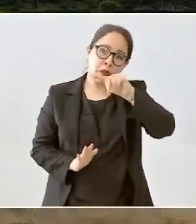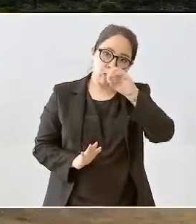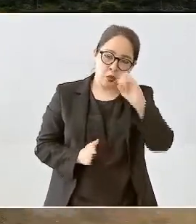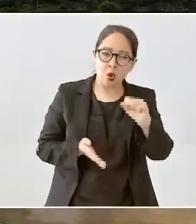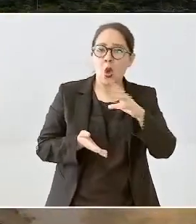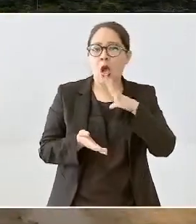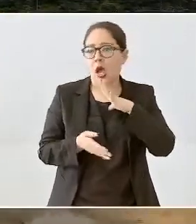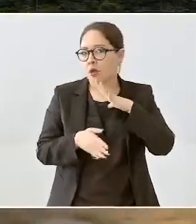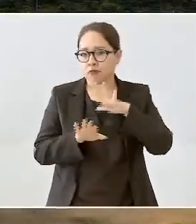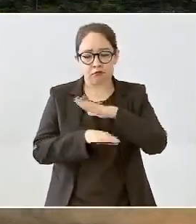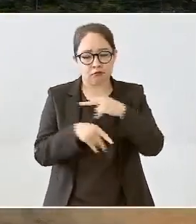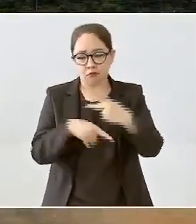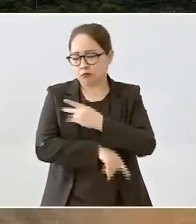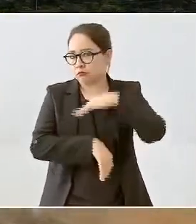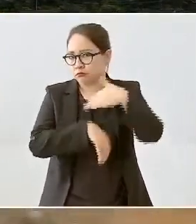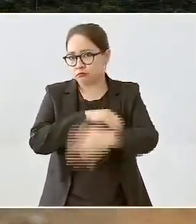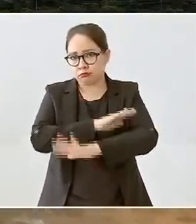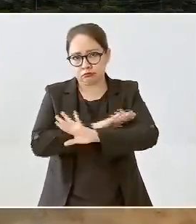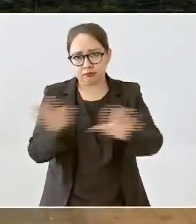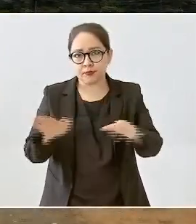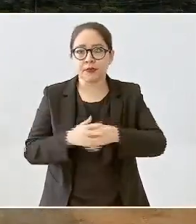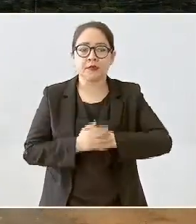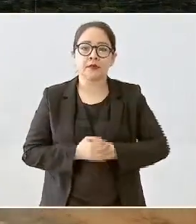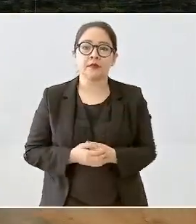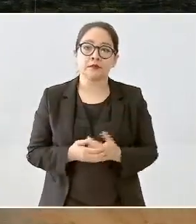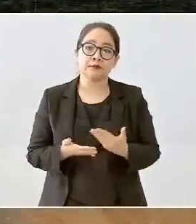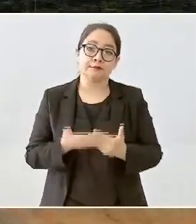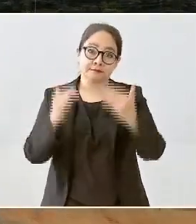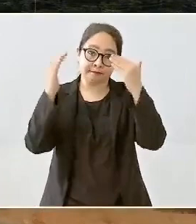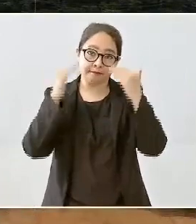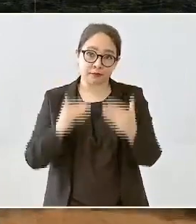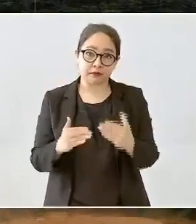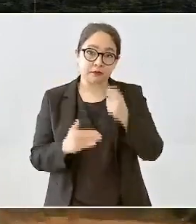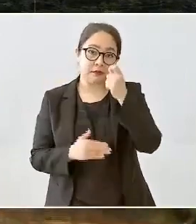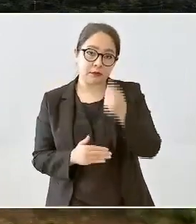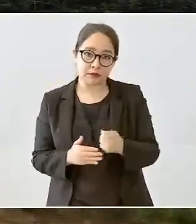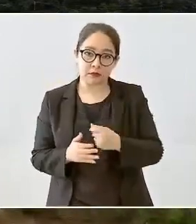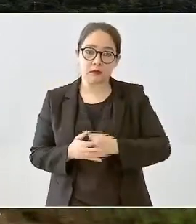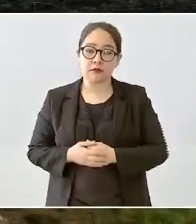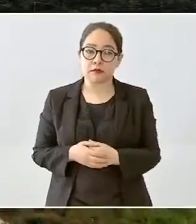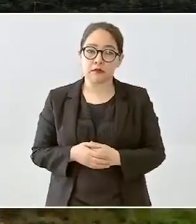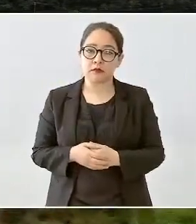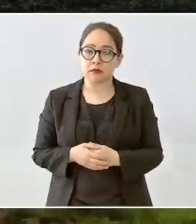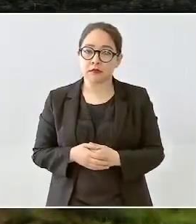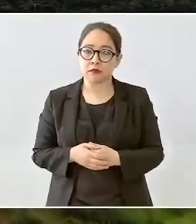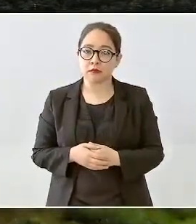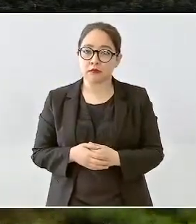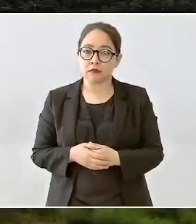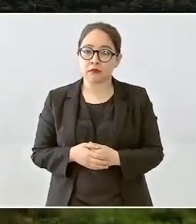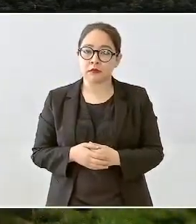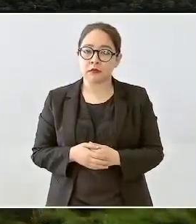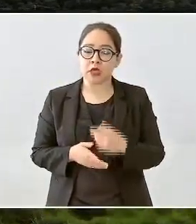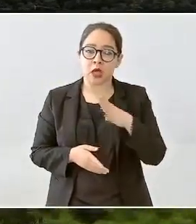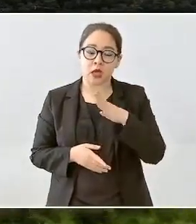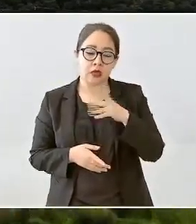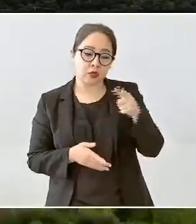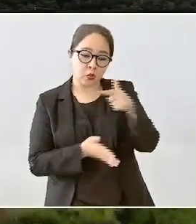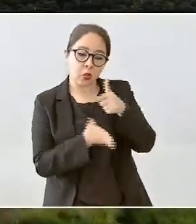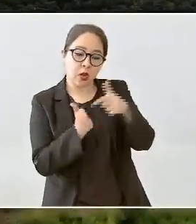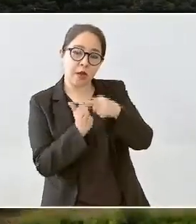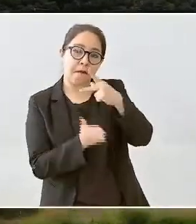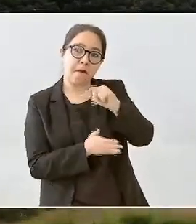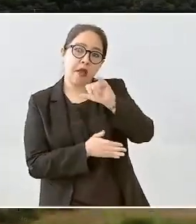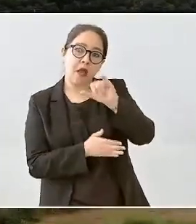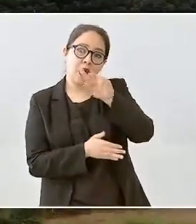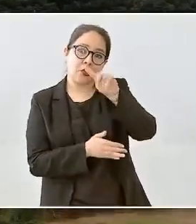están terminadas. A continuación tenemos el dragado del puerto de Pajaritos. Aquí agradecemos el